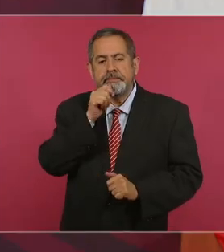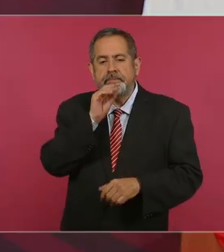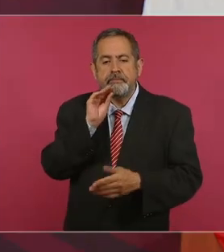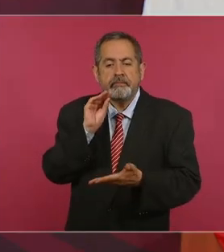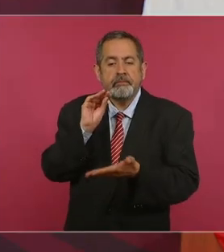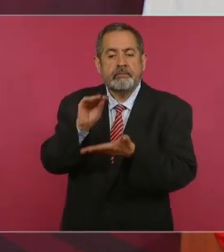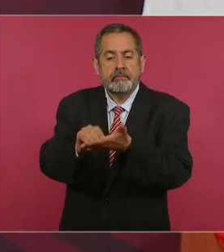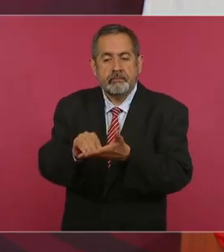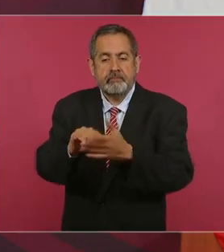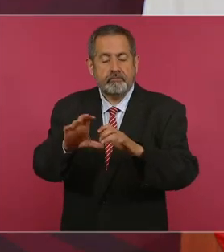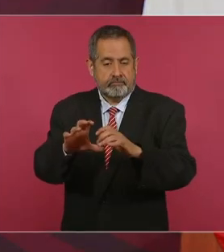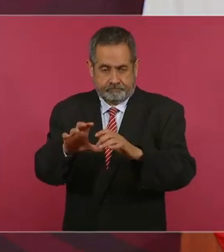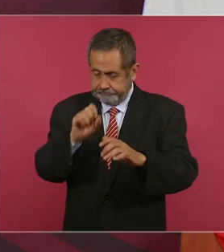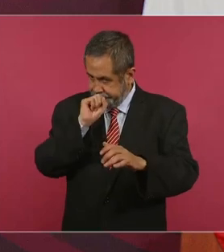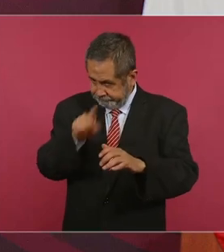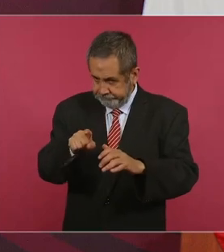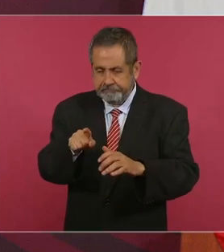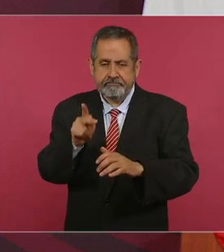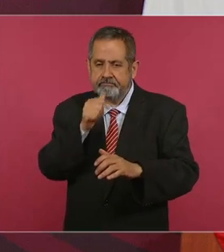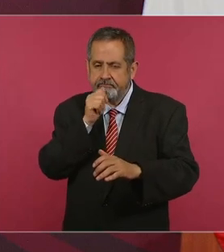contempla